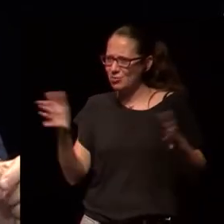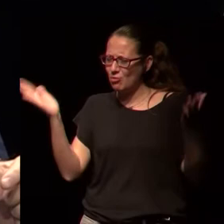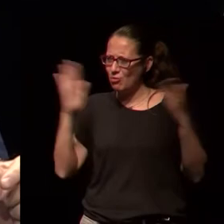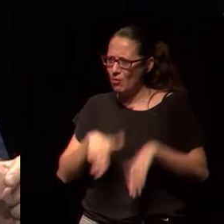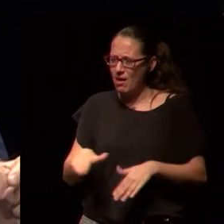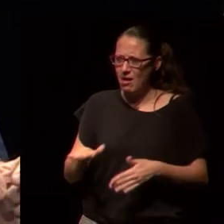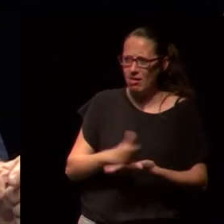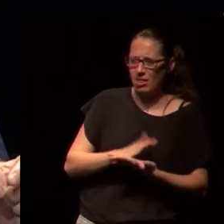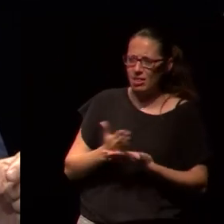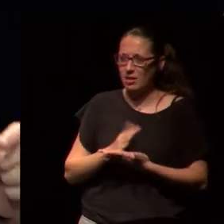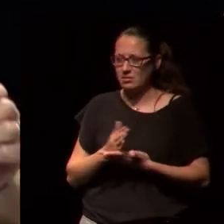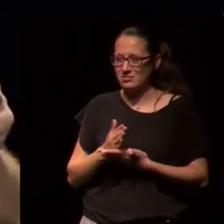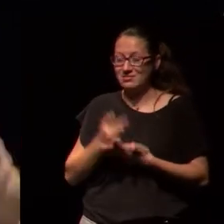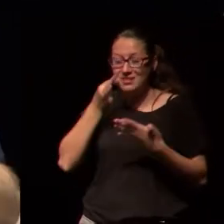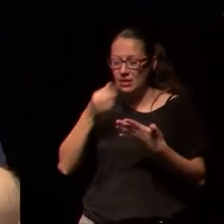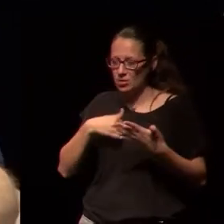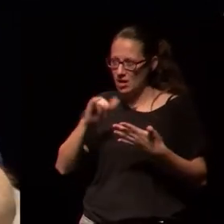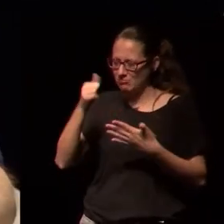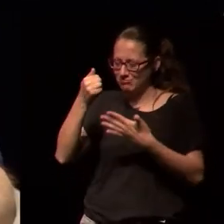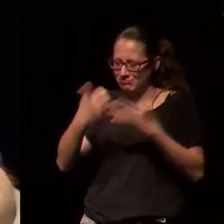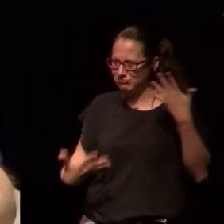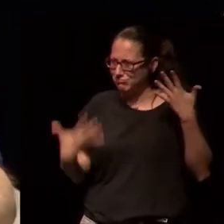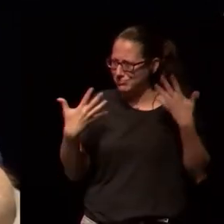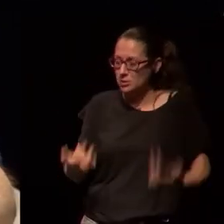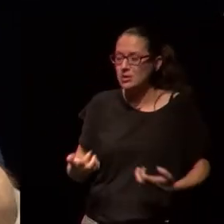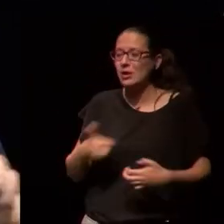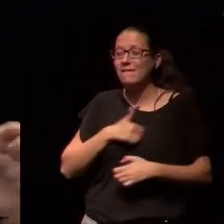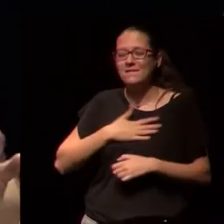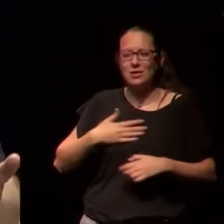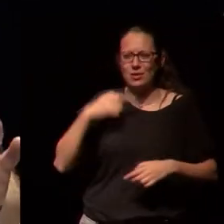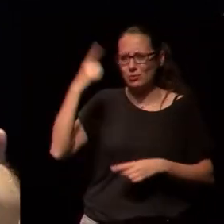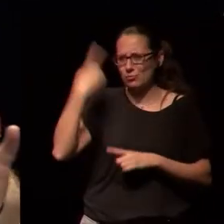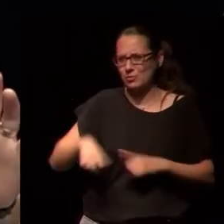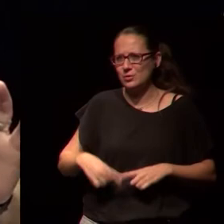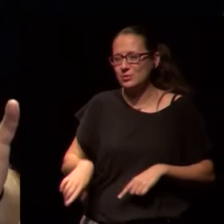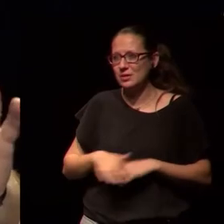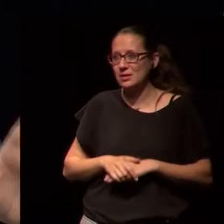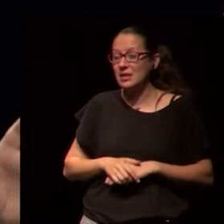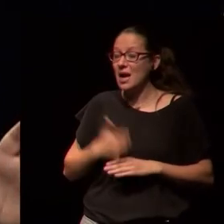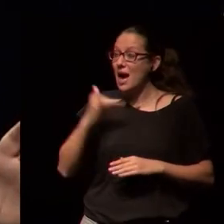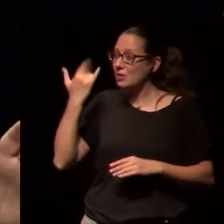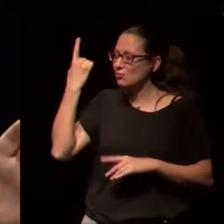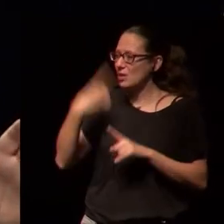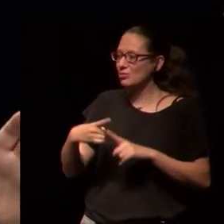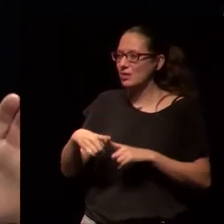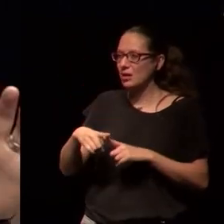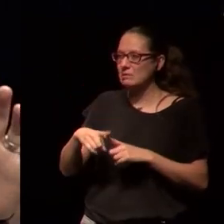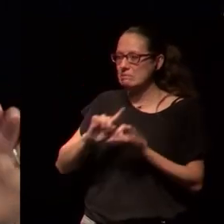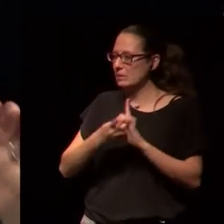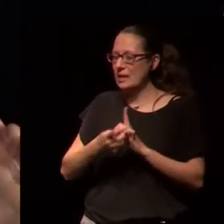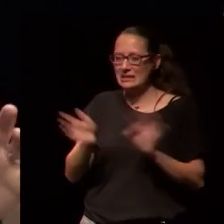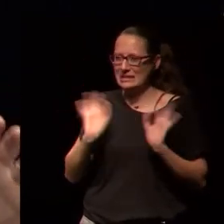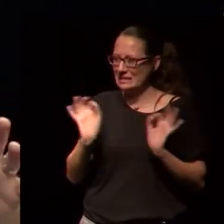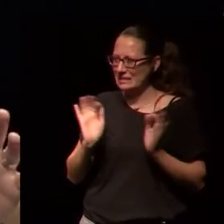las muchas que ahora mismo me ocupan. Lo que sí quiero decir es que hay algo que no ha cambiado. Algunas de